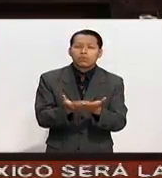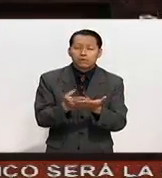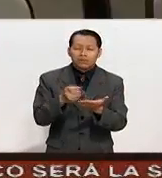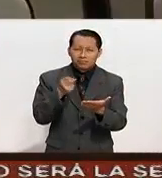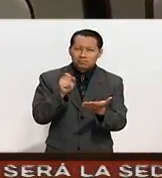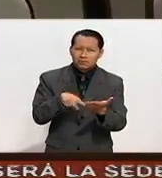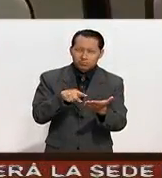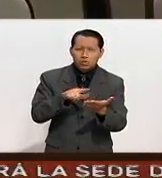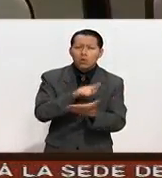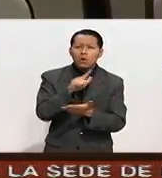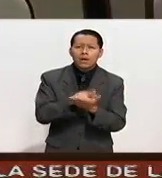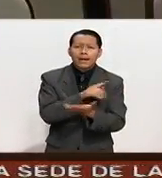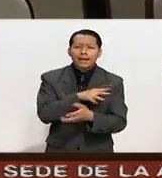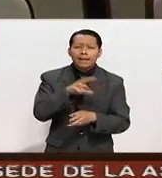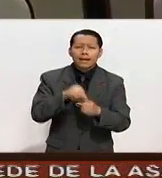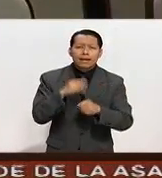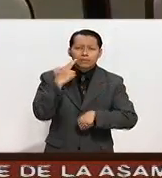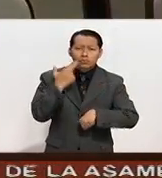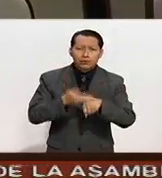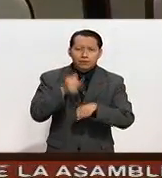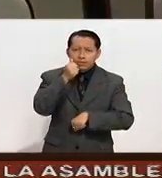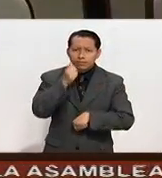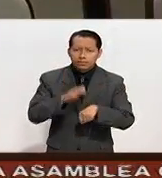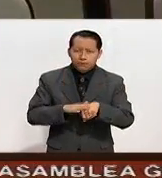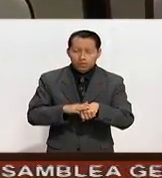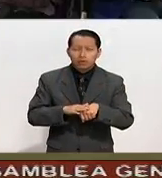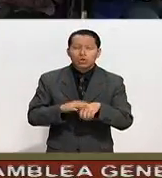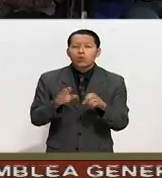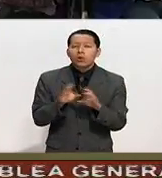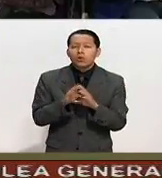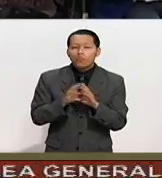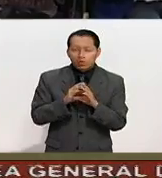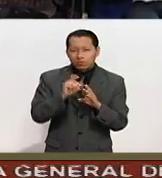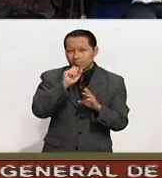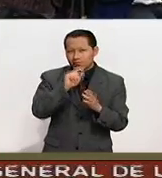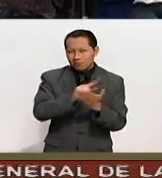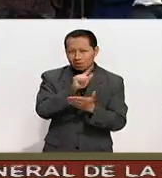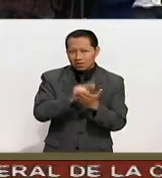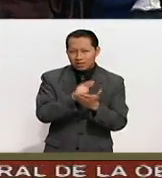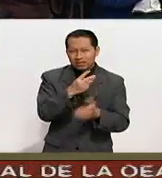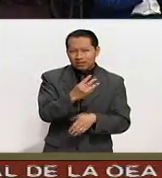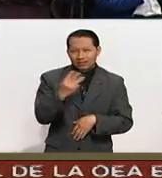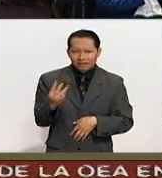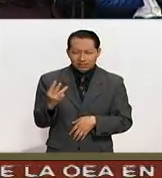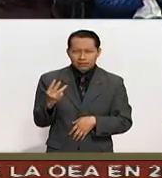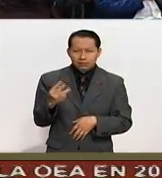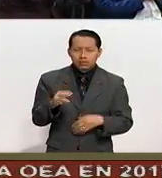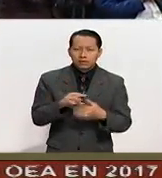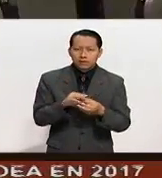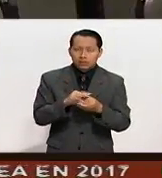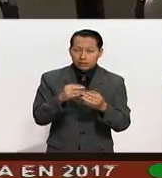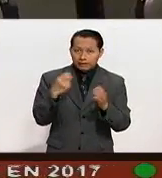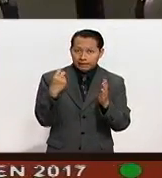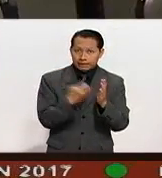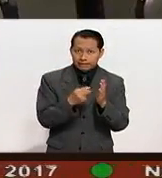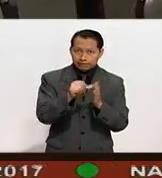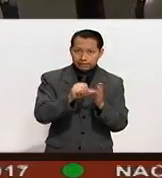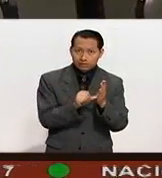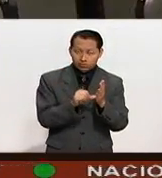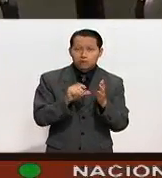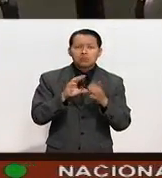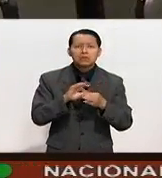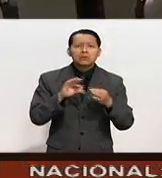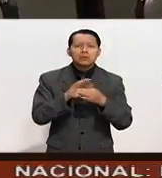Ley General de Responsabilidades Administrativas, conocida como la Ley 3 de 3, Cabe recordar que ese artículo señala